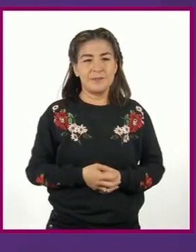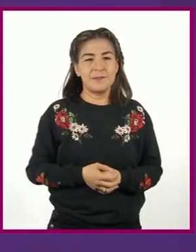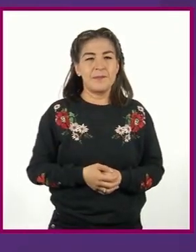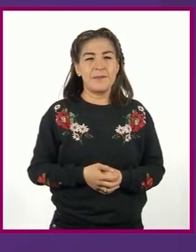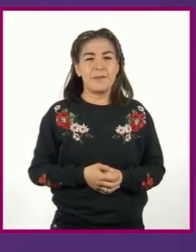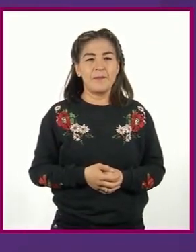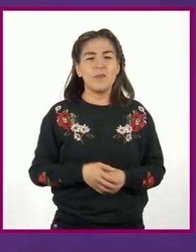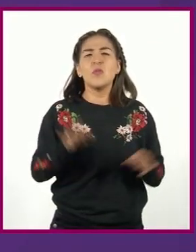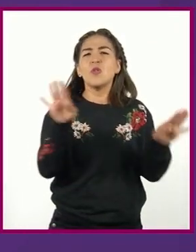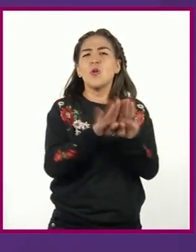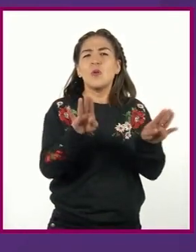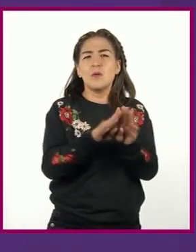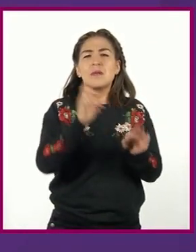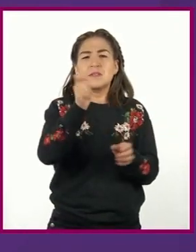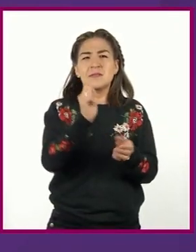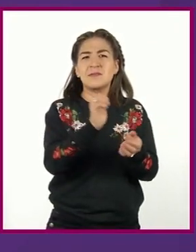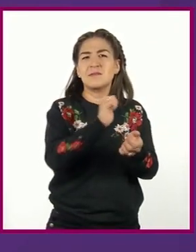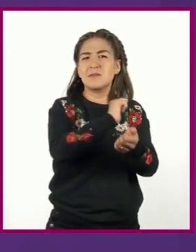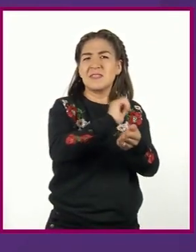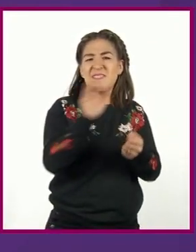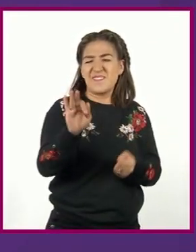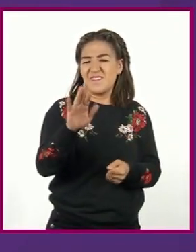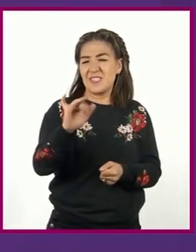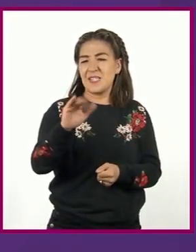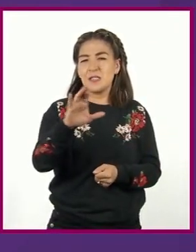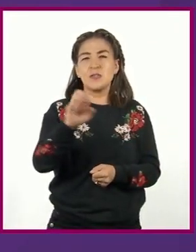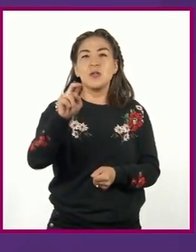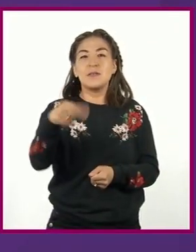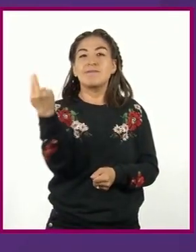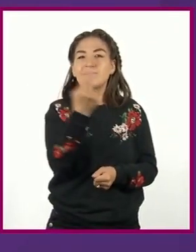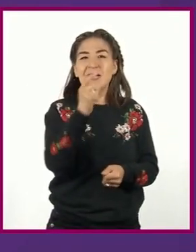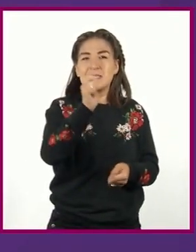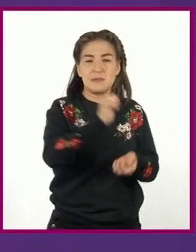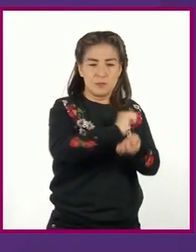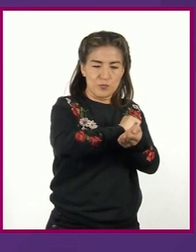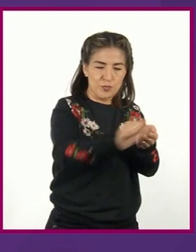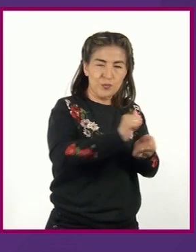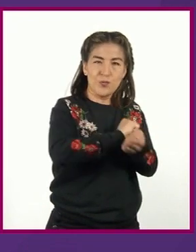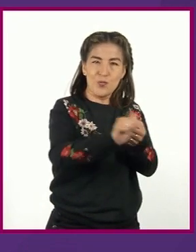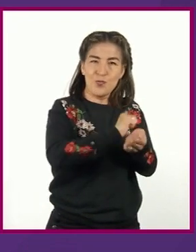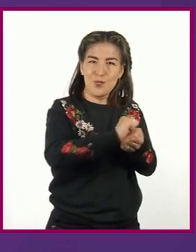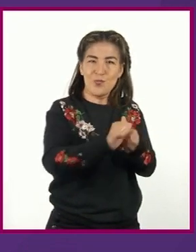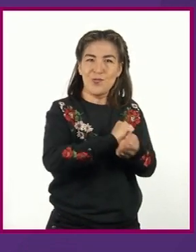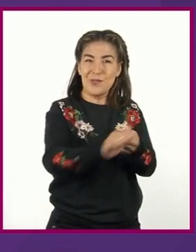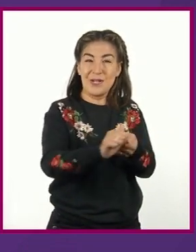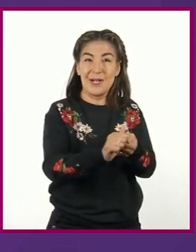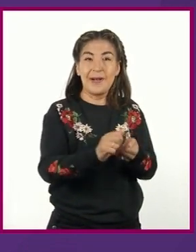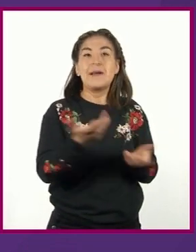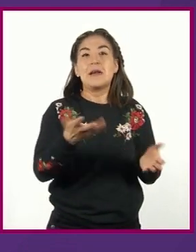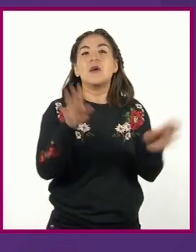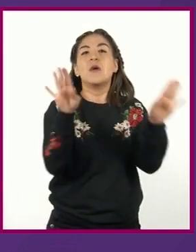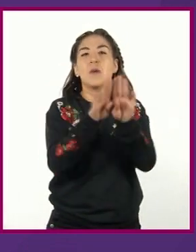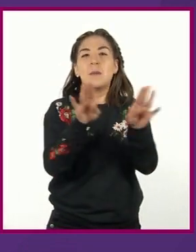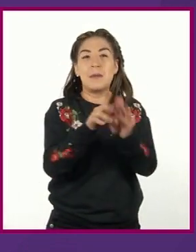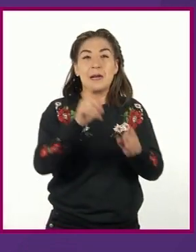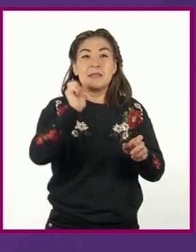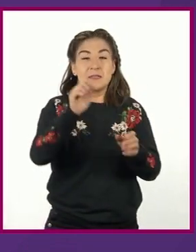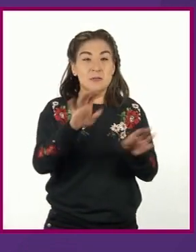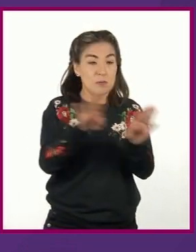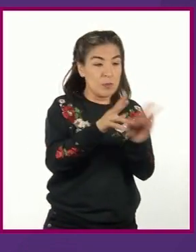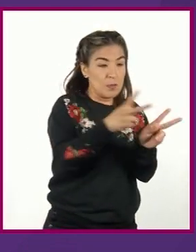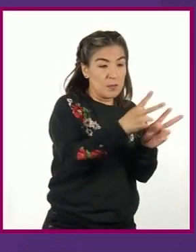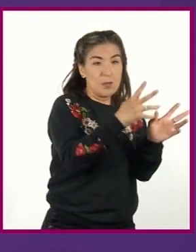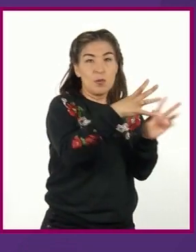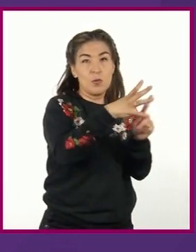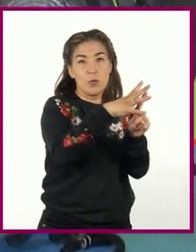Para electrizar un cuerpo por fricción es necesario frotar un cuerpo con otro. Un cuerpo cede cargas y el